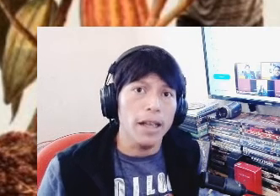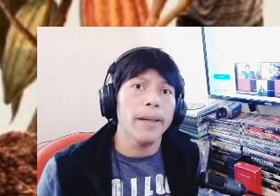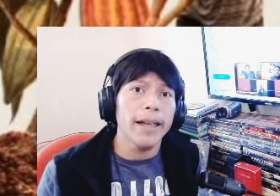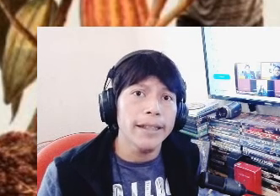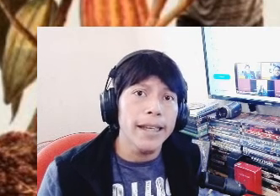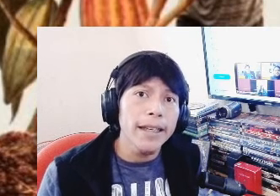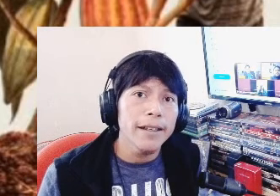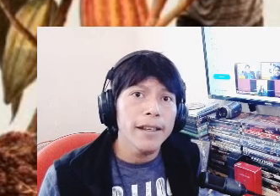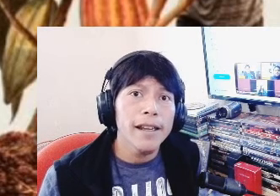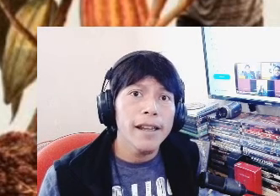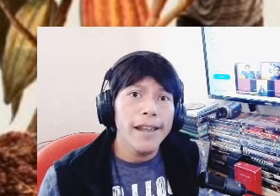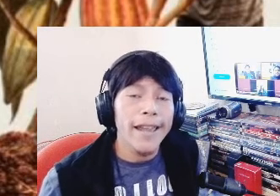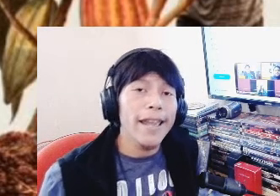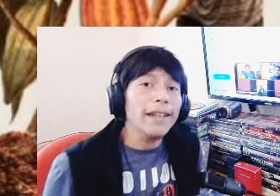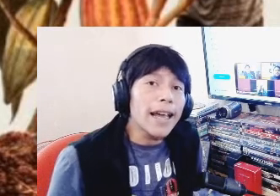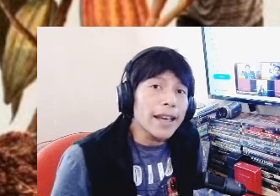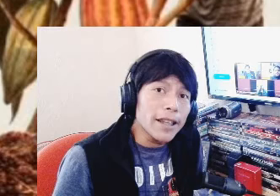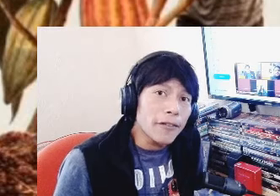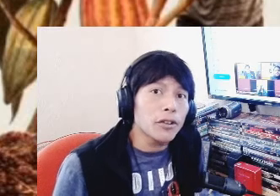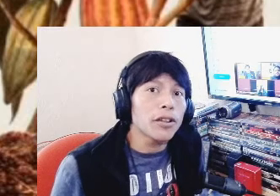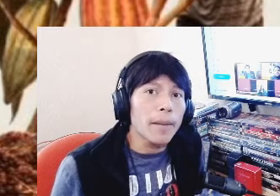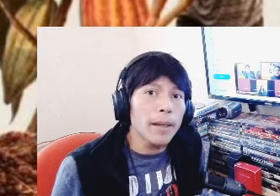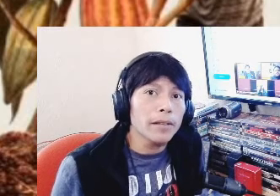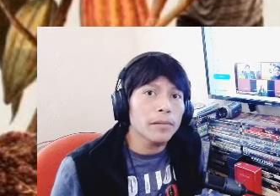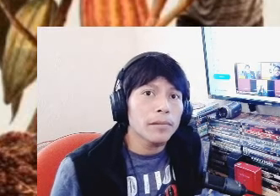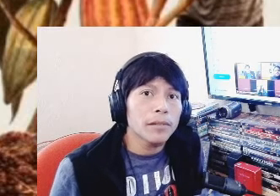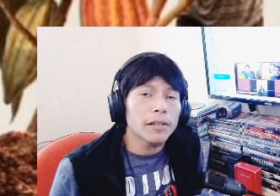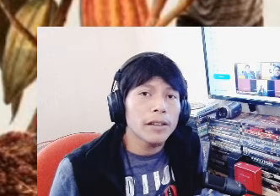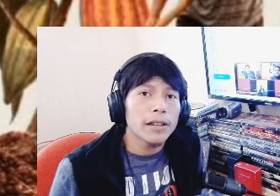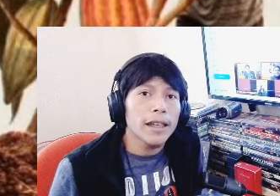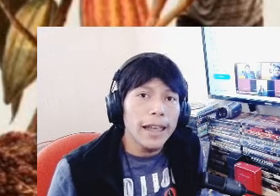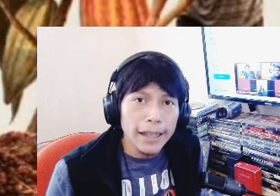tomó Carmen Aristegui en darle difusión